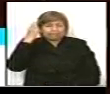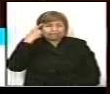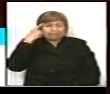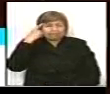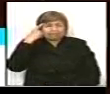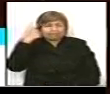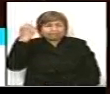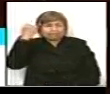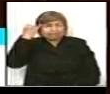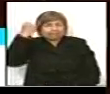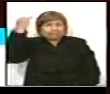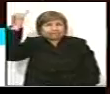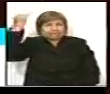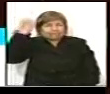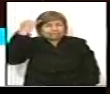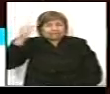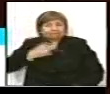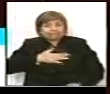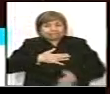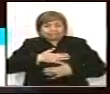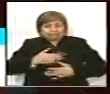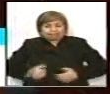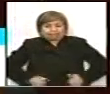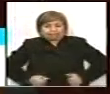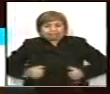¿Cómo me imaginaba mi vida